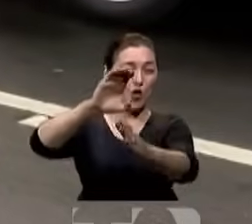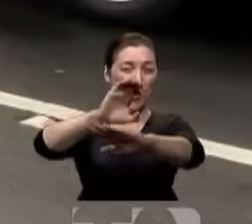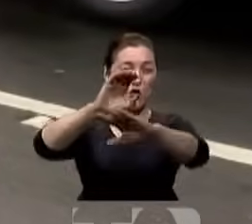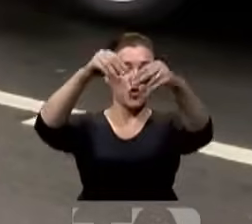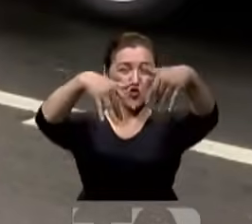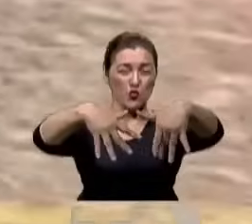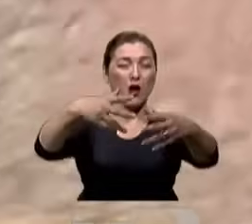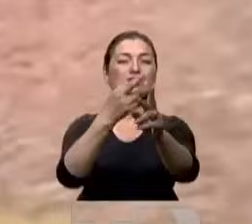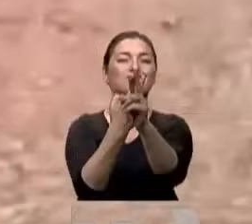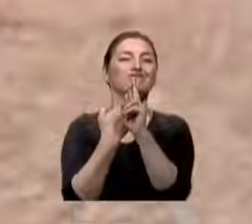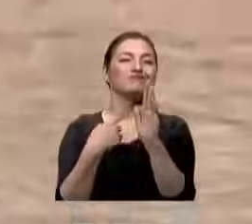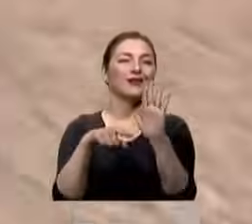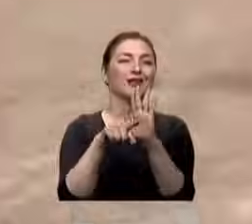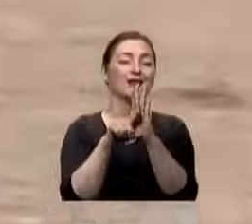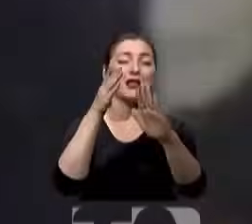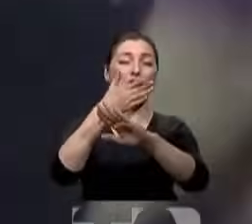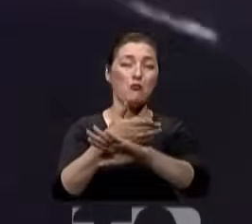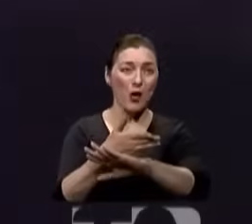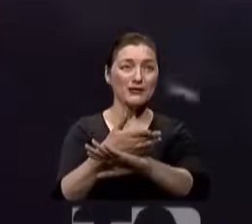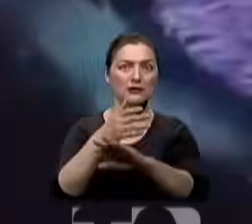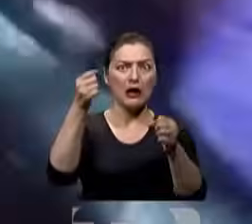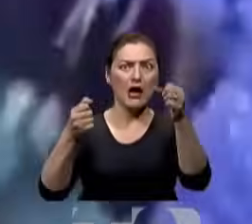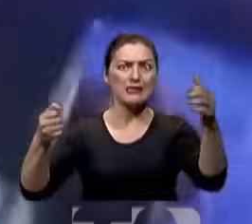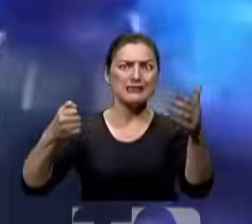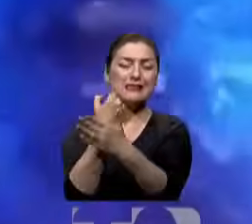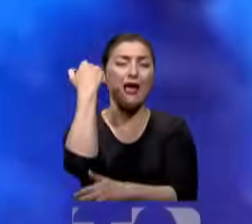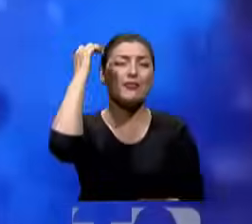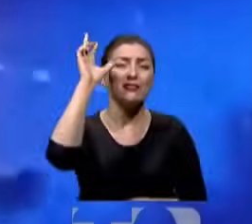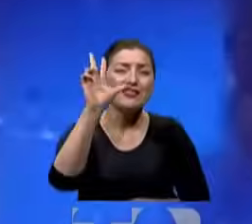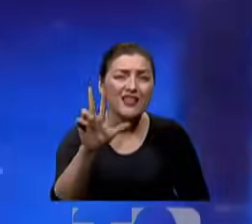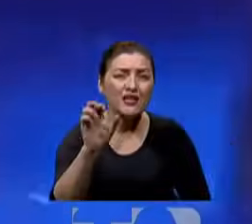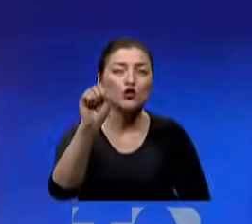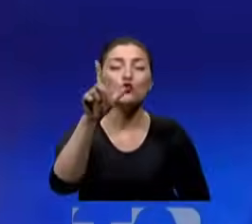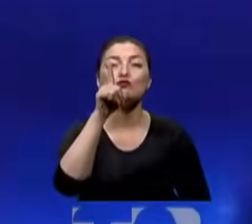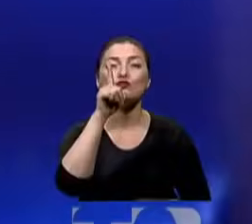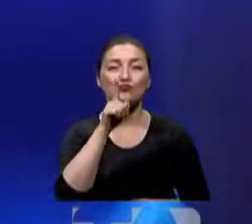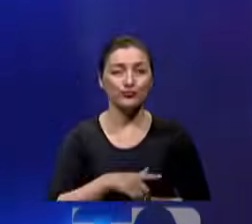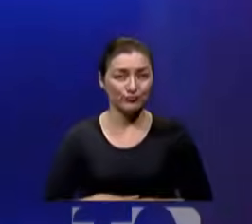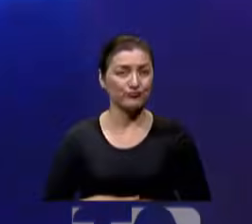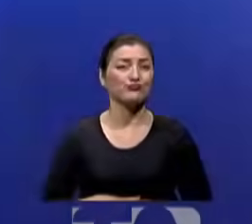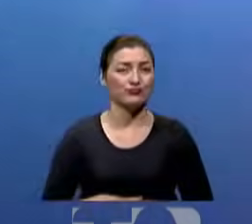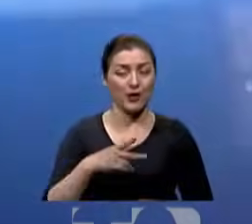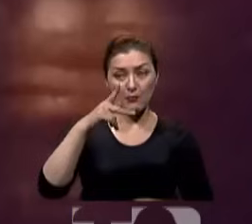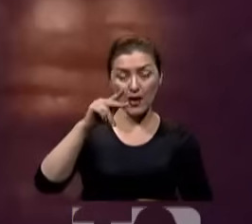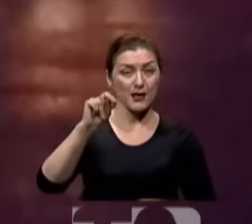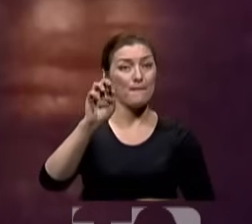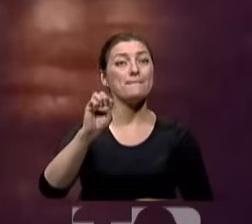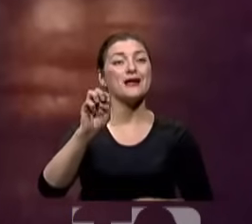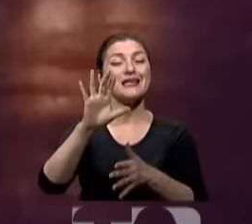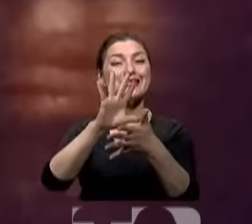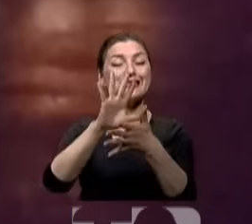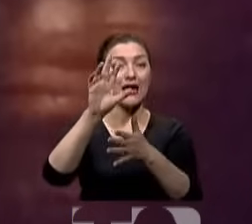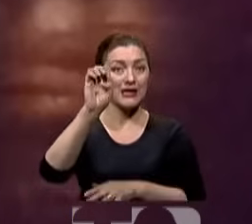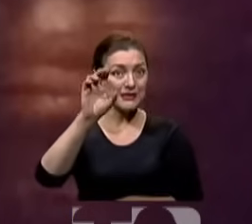consecuencias. Horas después, tres vehículos se accidentaron en la parte sur de la Tacunga. Y en la Panamericana